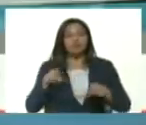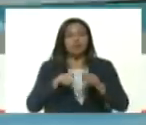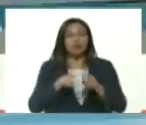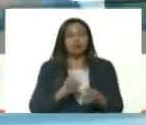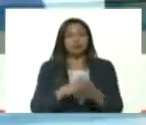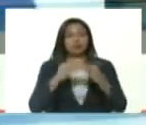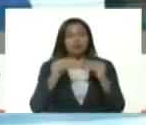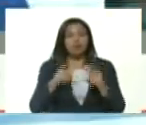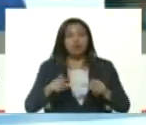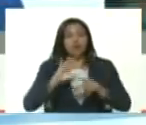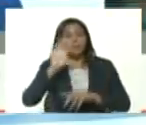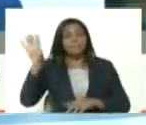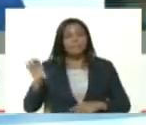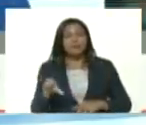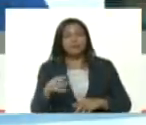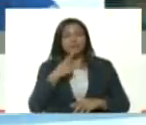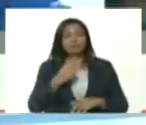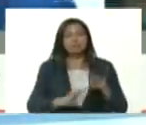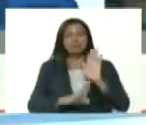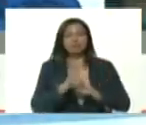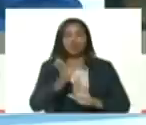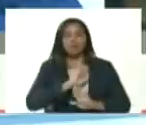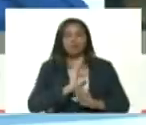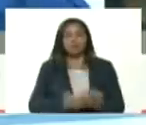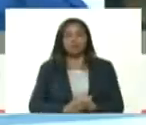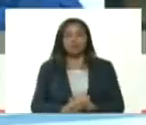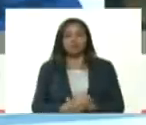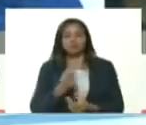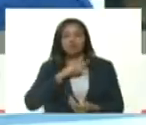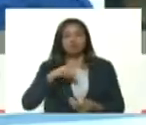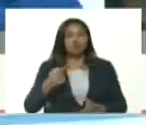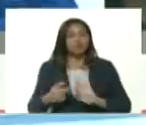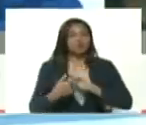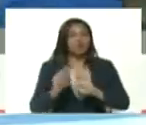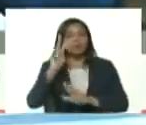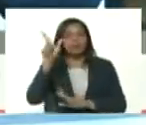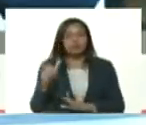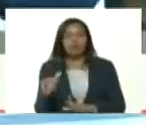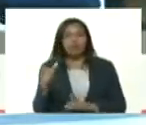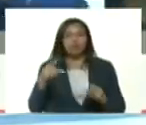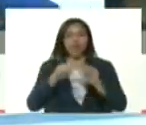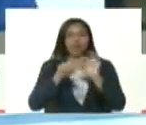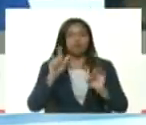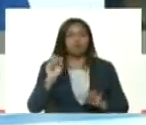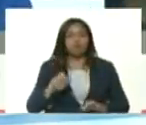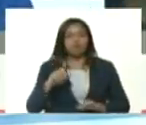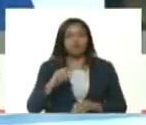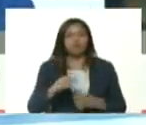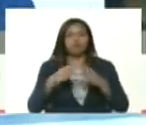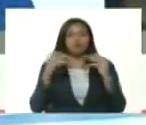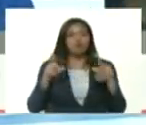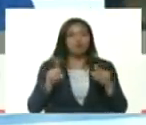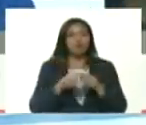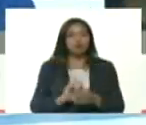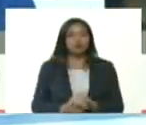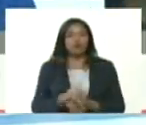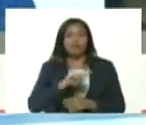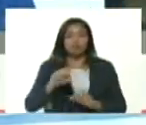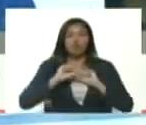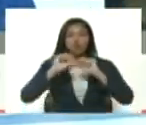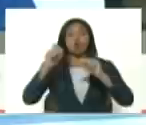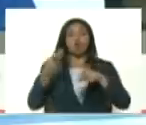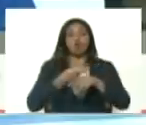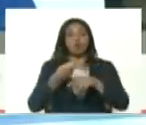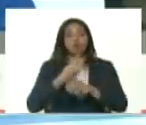que todos esos países que se dicen desarrollados. Y lo hemos demostrado los venezolanos y las venezolanas como un todo. Esto no es un logro del